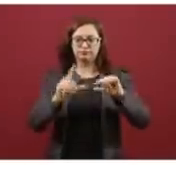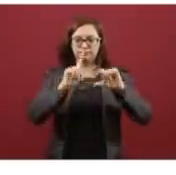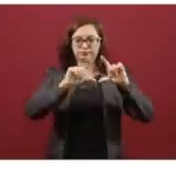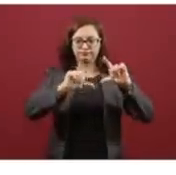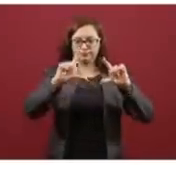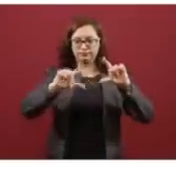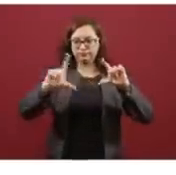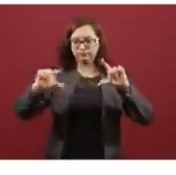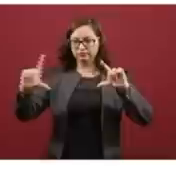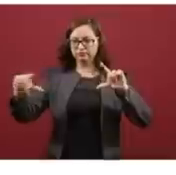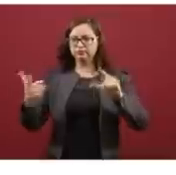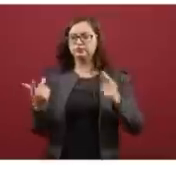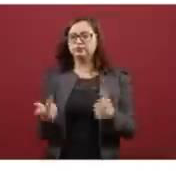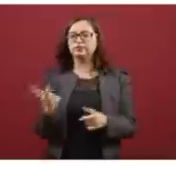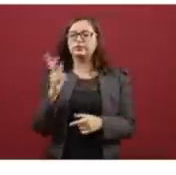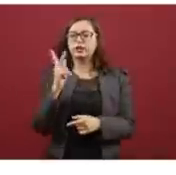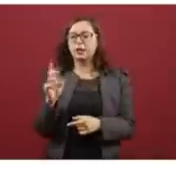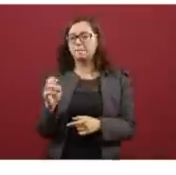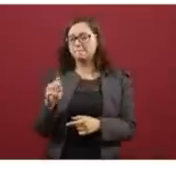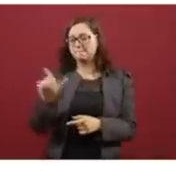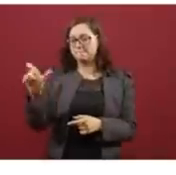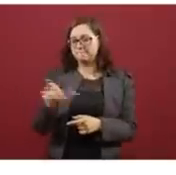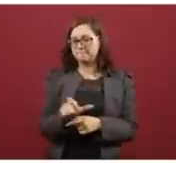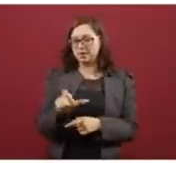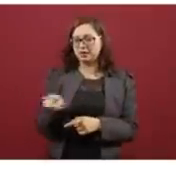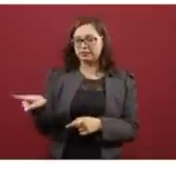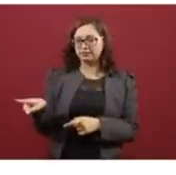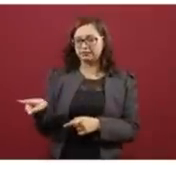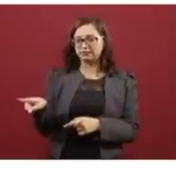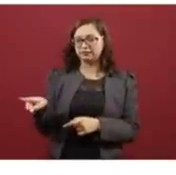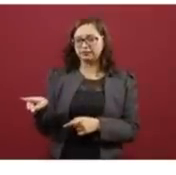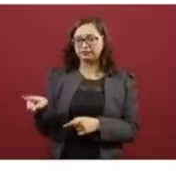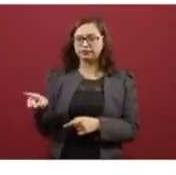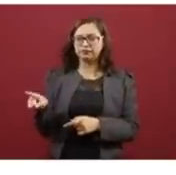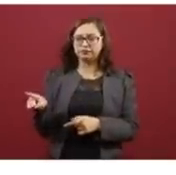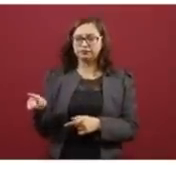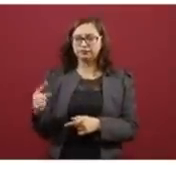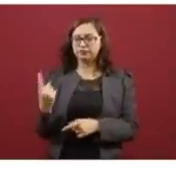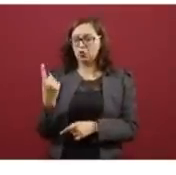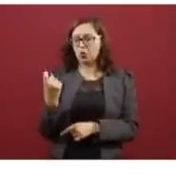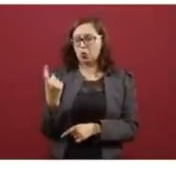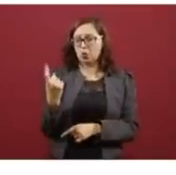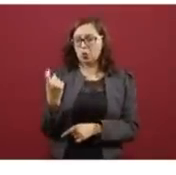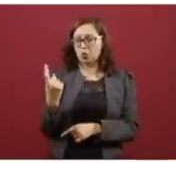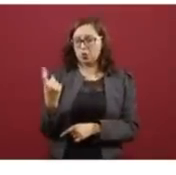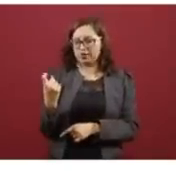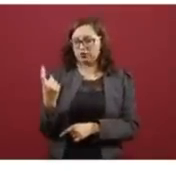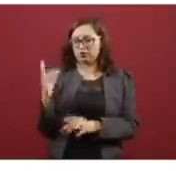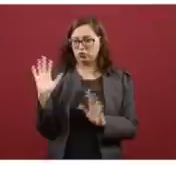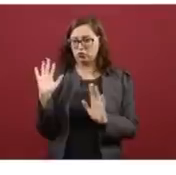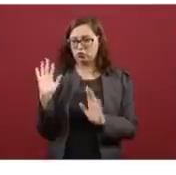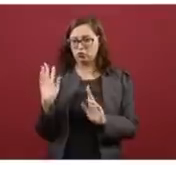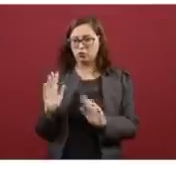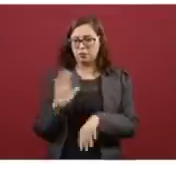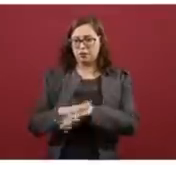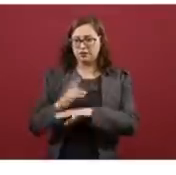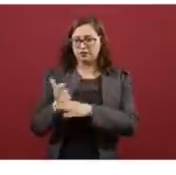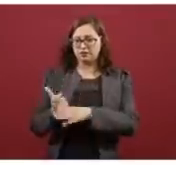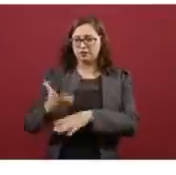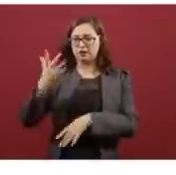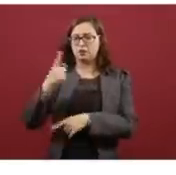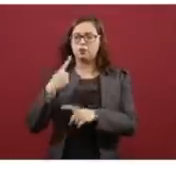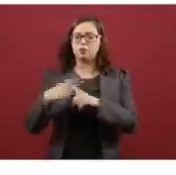pemex tienen un peso 58 54 centavos de diferencial precio al público promedio por litro